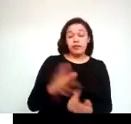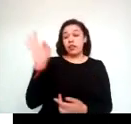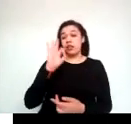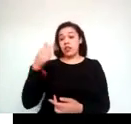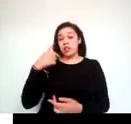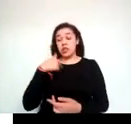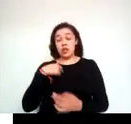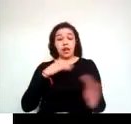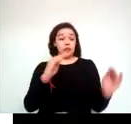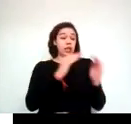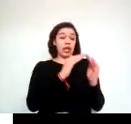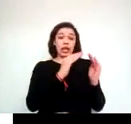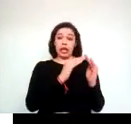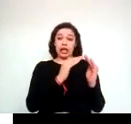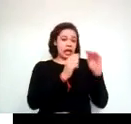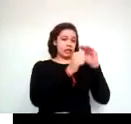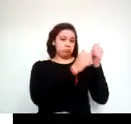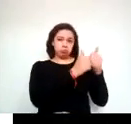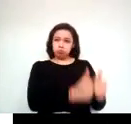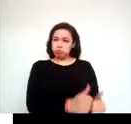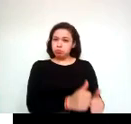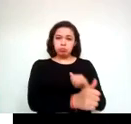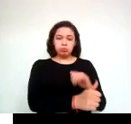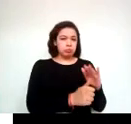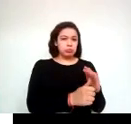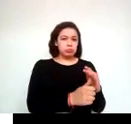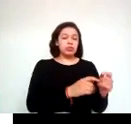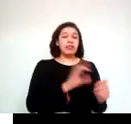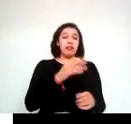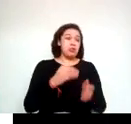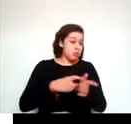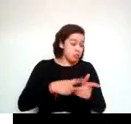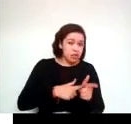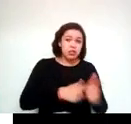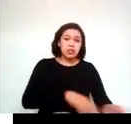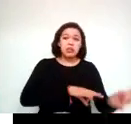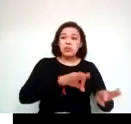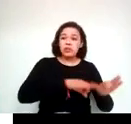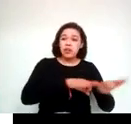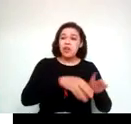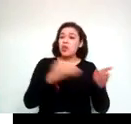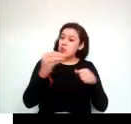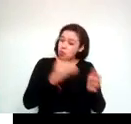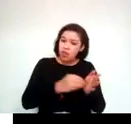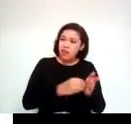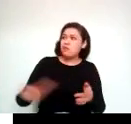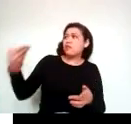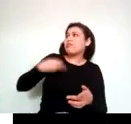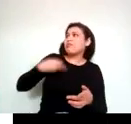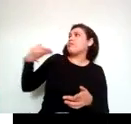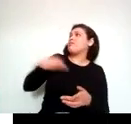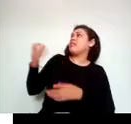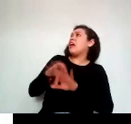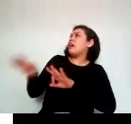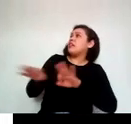debería ya estar destinando para mi familia o mi persona, sigo trabajando o me siguen pidiendo cosas en el trabajo o sigo destinando este tiempo